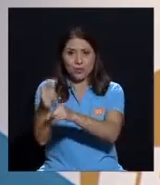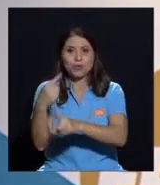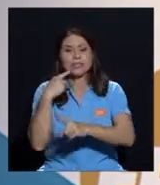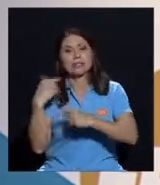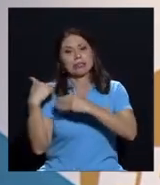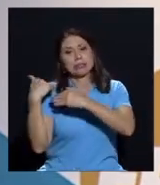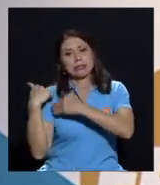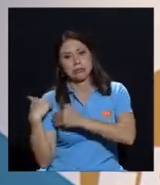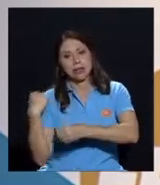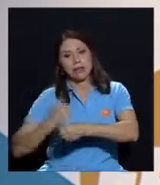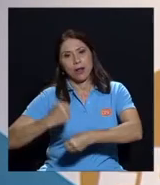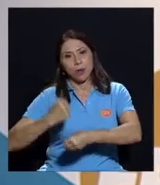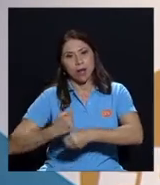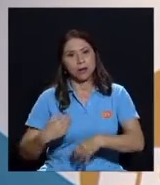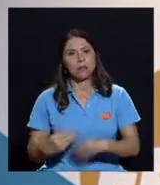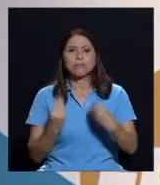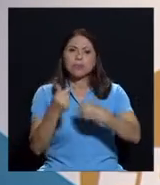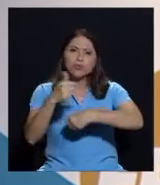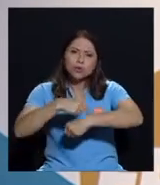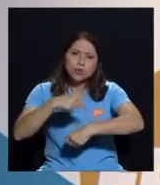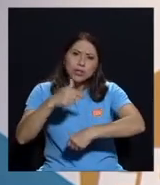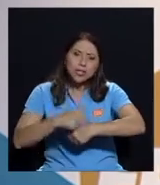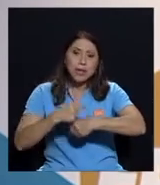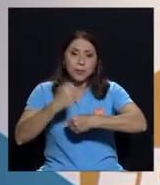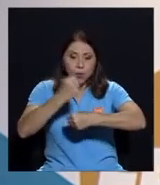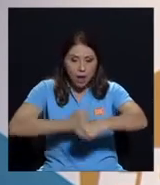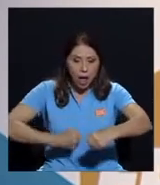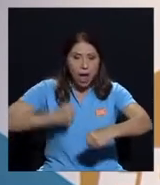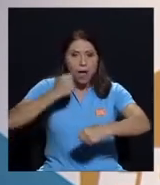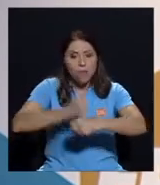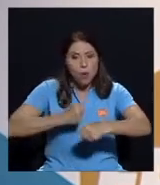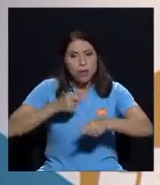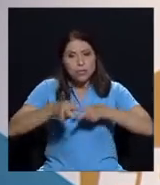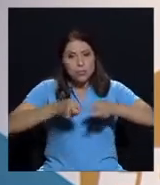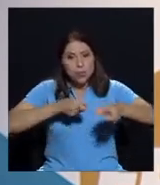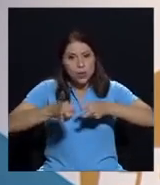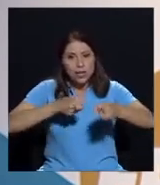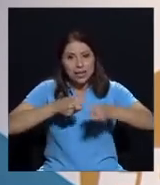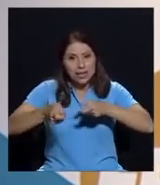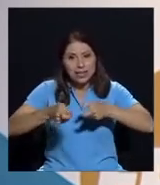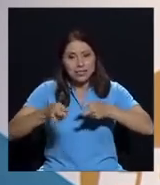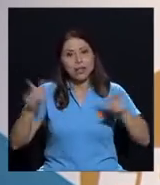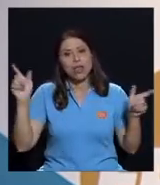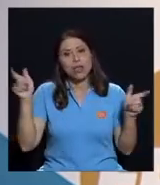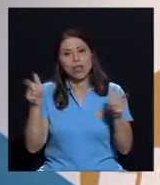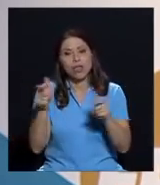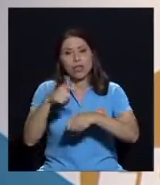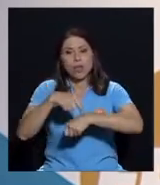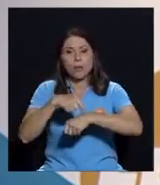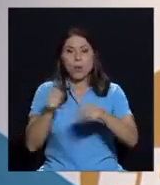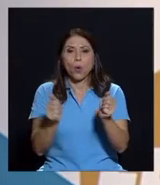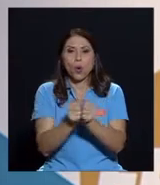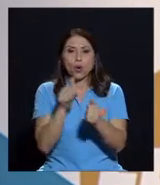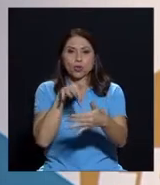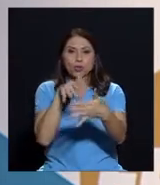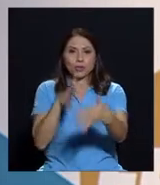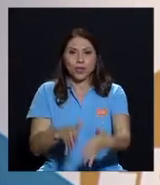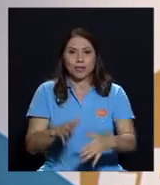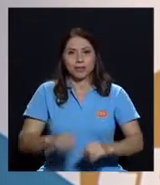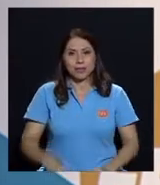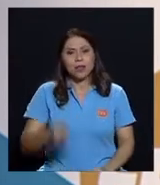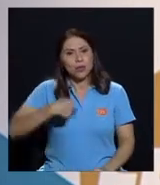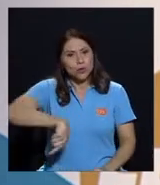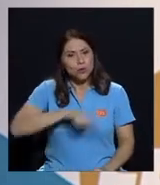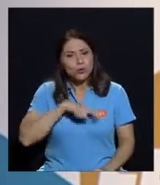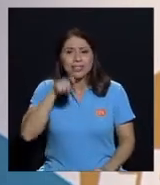laboral pasan mucho tiempo haciendo labores burocráticas y menos tiempo con los estudiantes necesitamos